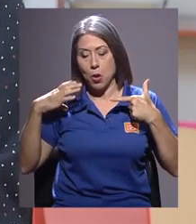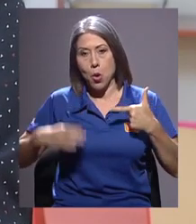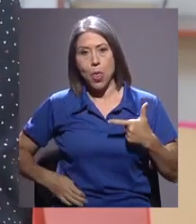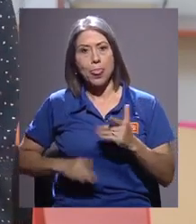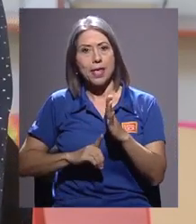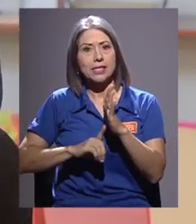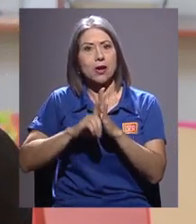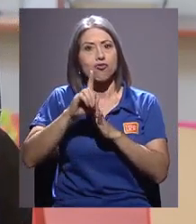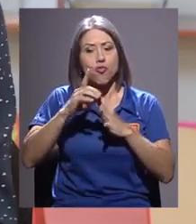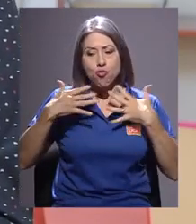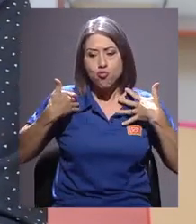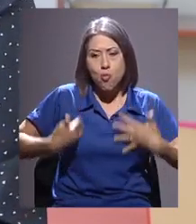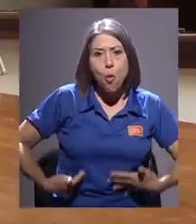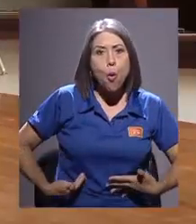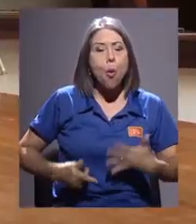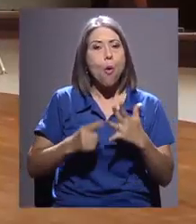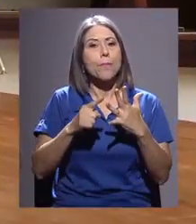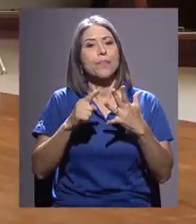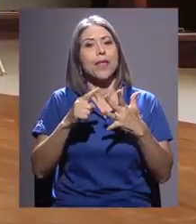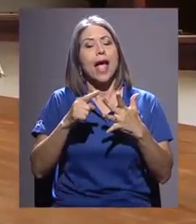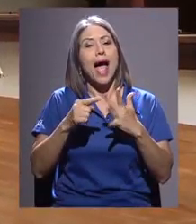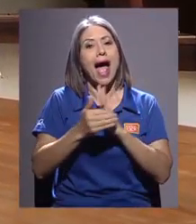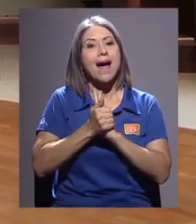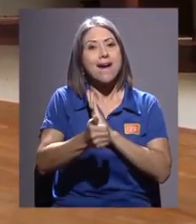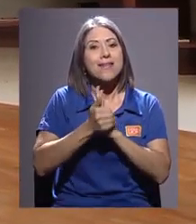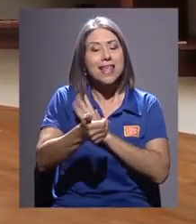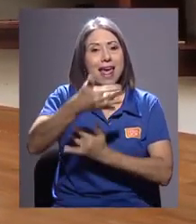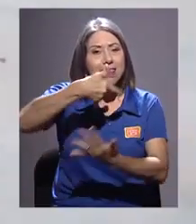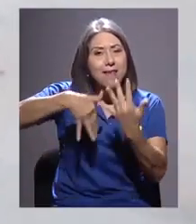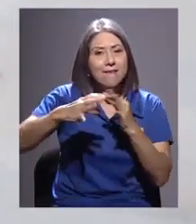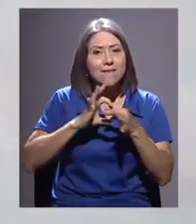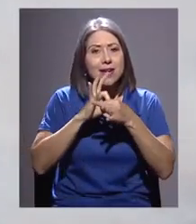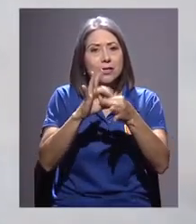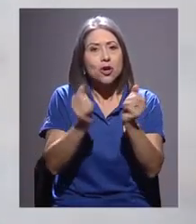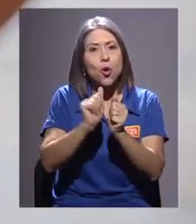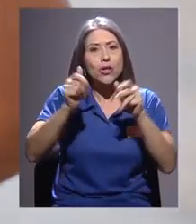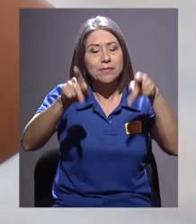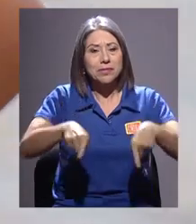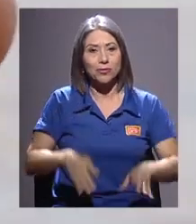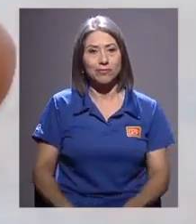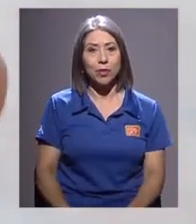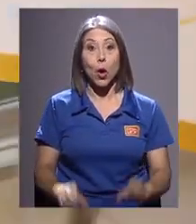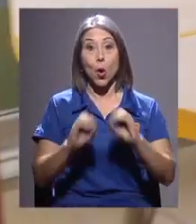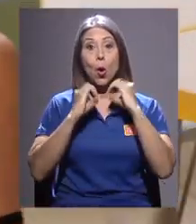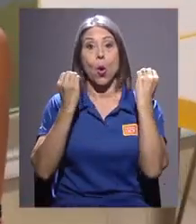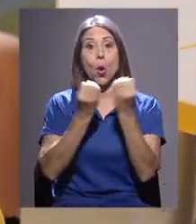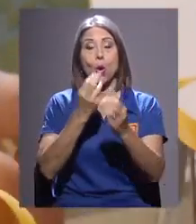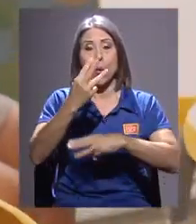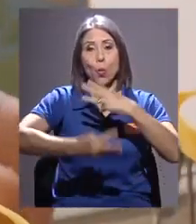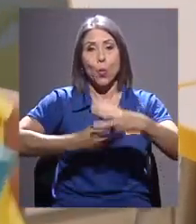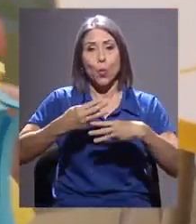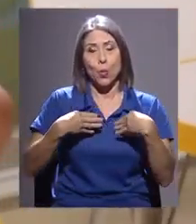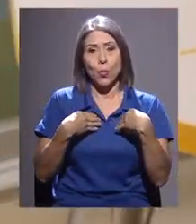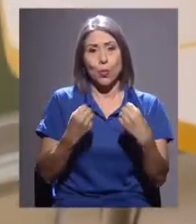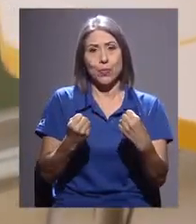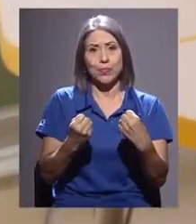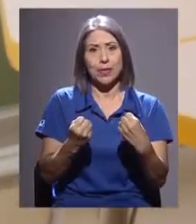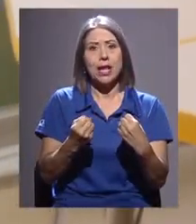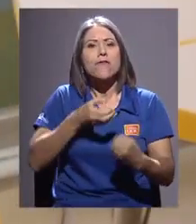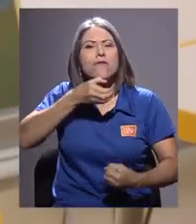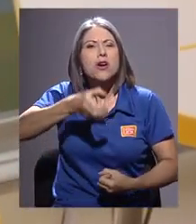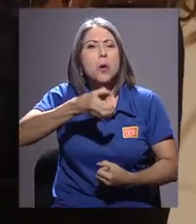la habilidad de relacionarse con los demás. De acuerdo con la Organización Mundial de la Salud, lo